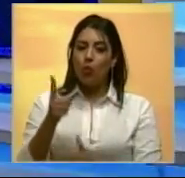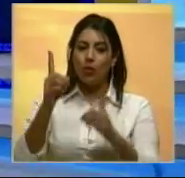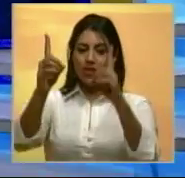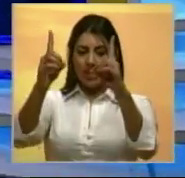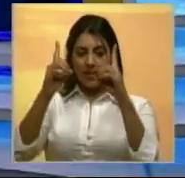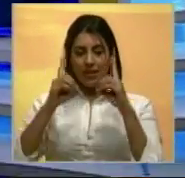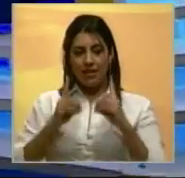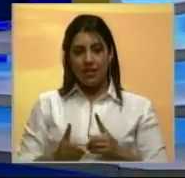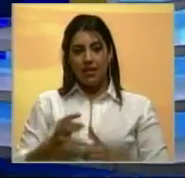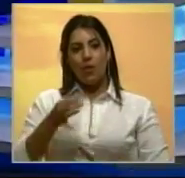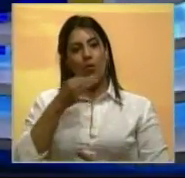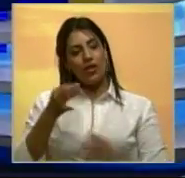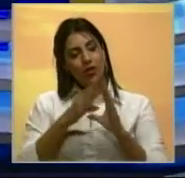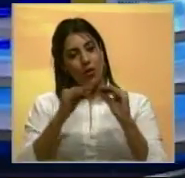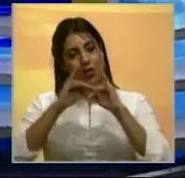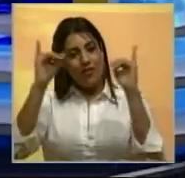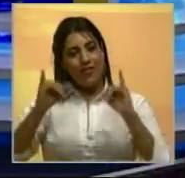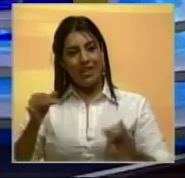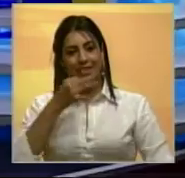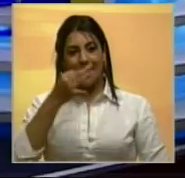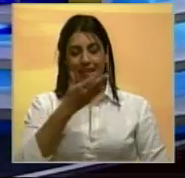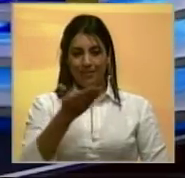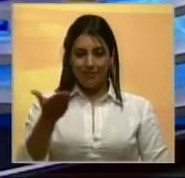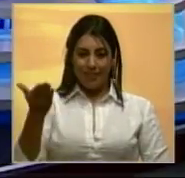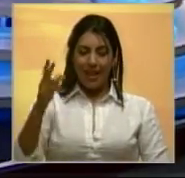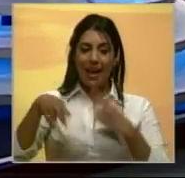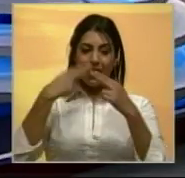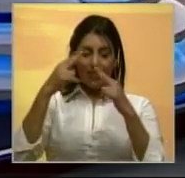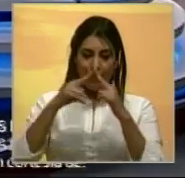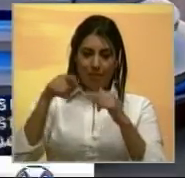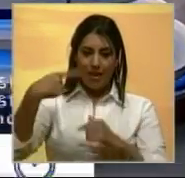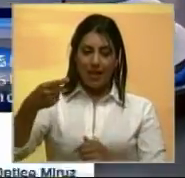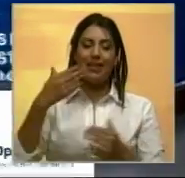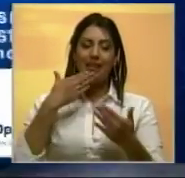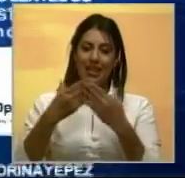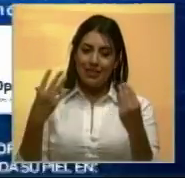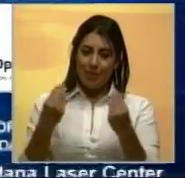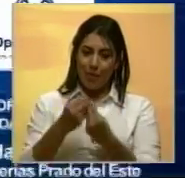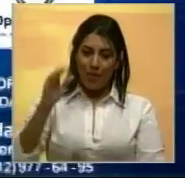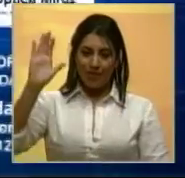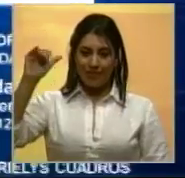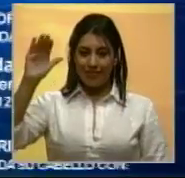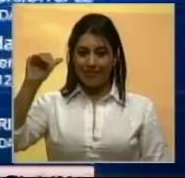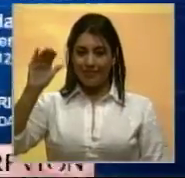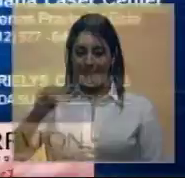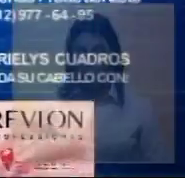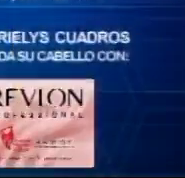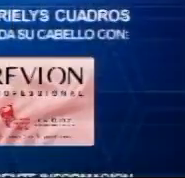reporta. Ustedes deciden. Que tengan todos feliz tarde. Será hasta mañana. Gracias por acompañarnos.